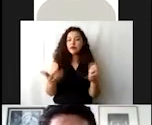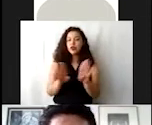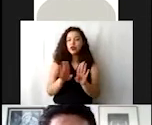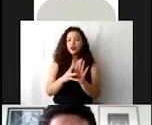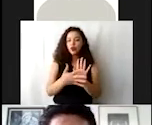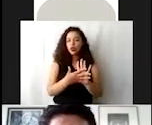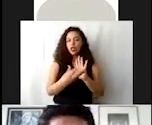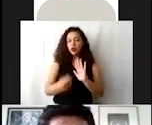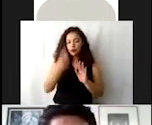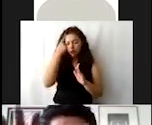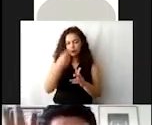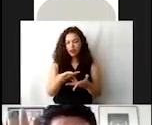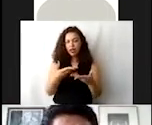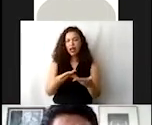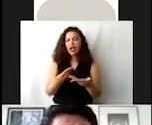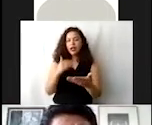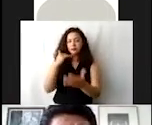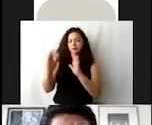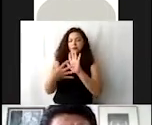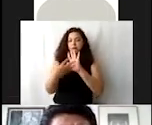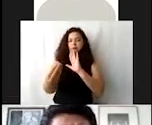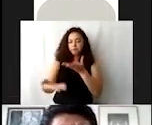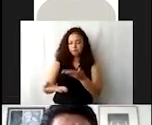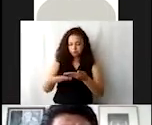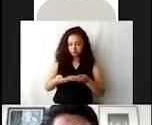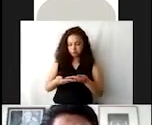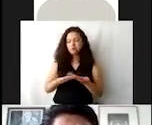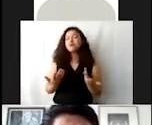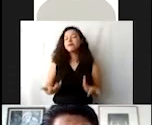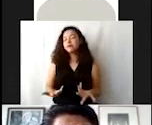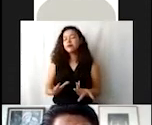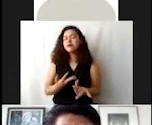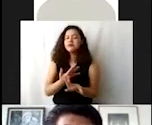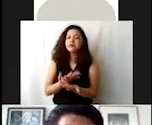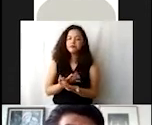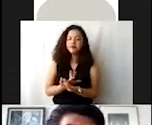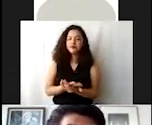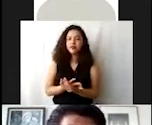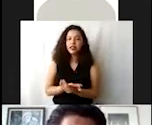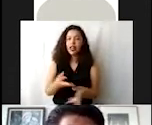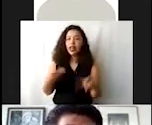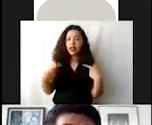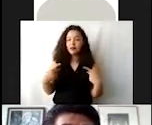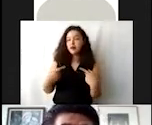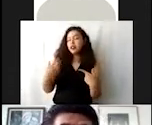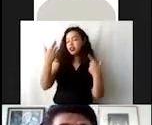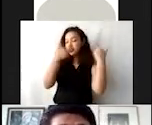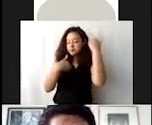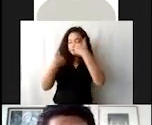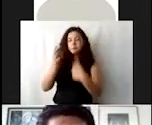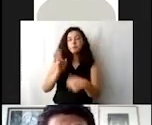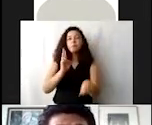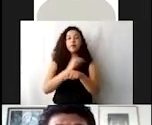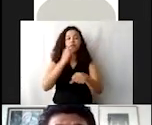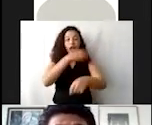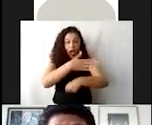recepción. ¿Sí? Y ahí lo que tenemos que esperar es que el visitador vaya a notificarnos de que